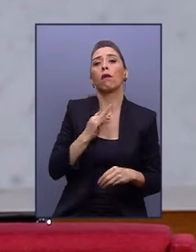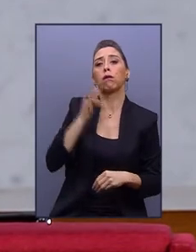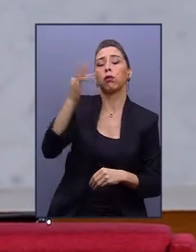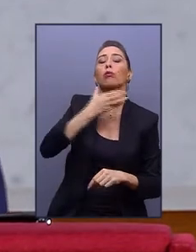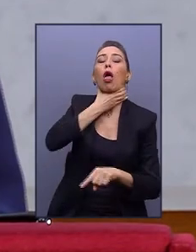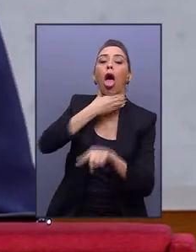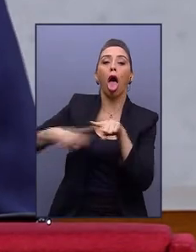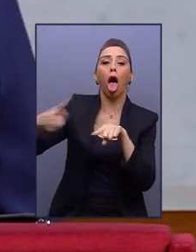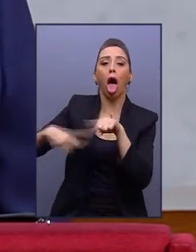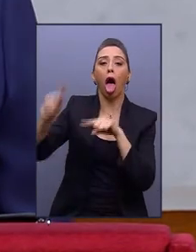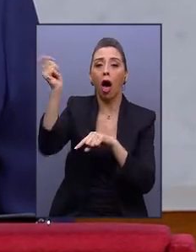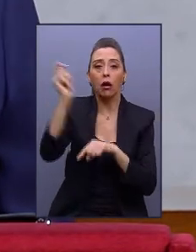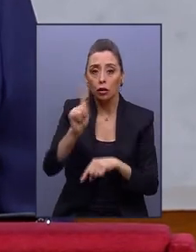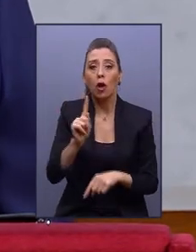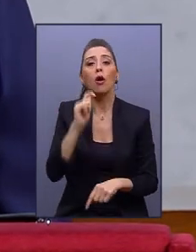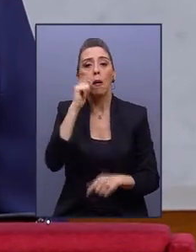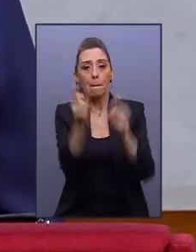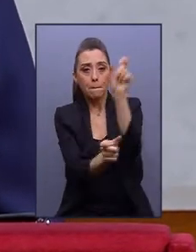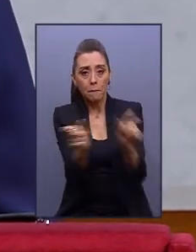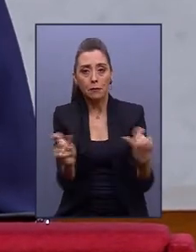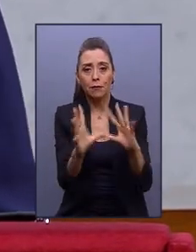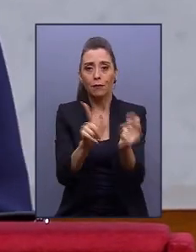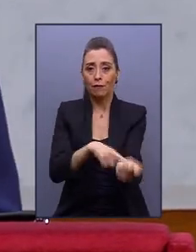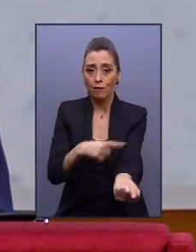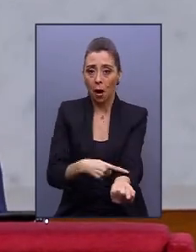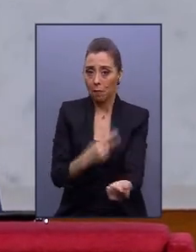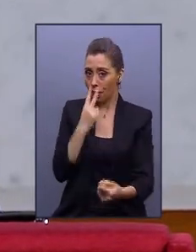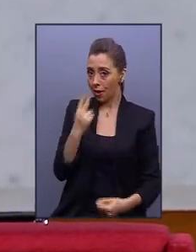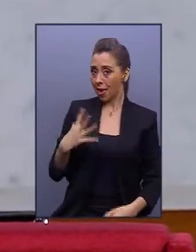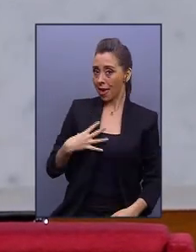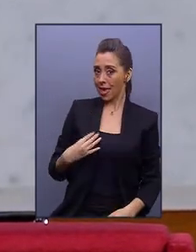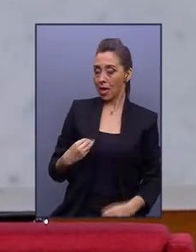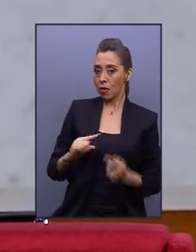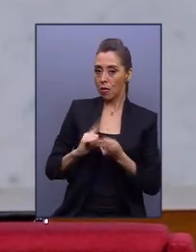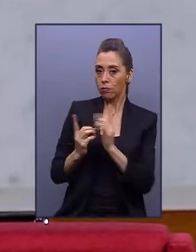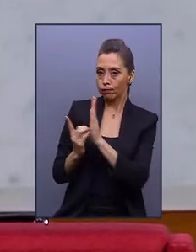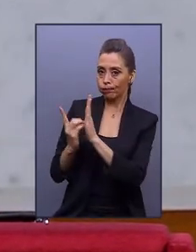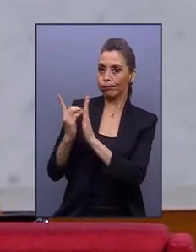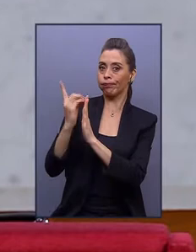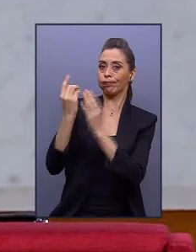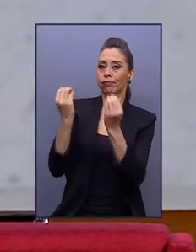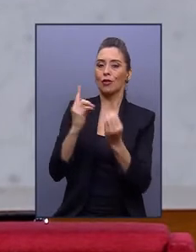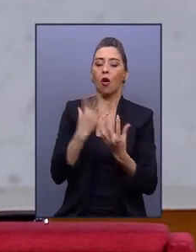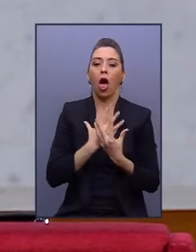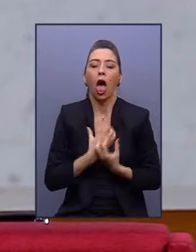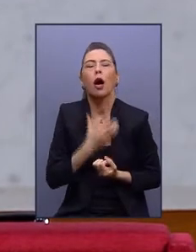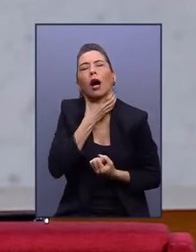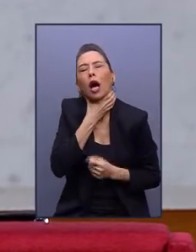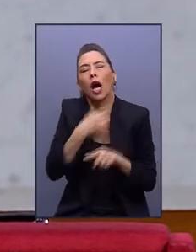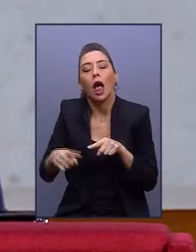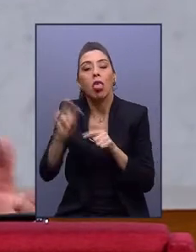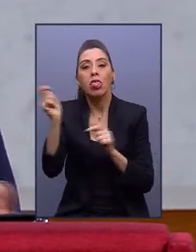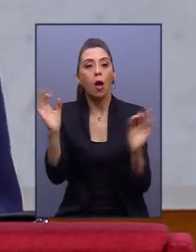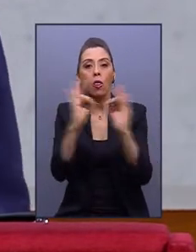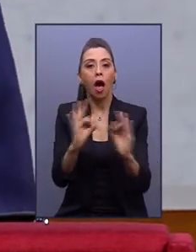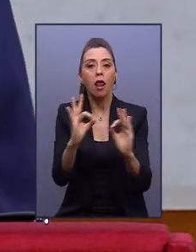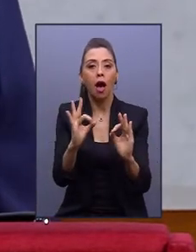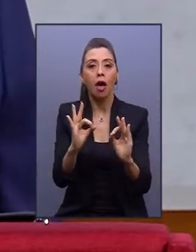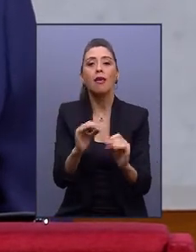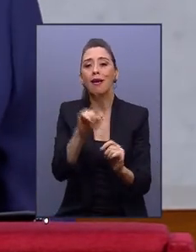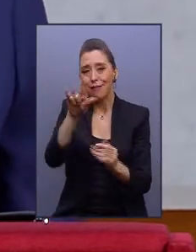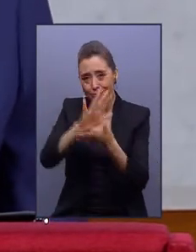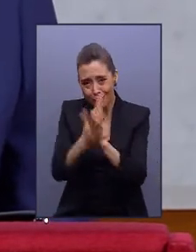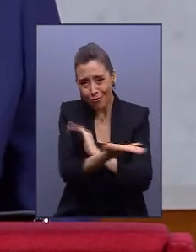mañana. Estoy hablando de personas, de familias que hoy ven a sus hijos hacerse grandes, sin angustias ni deudas. Todos conocemos